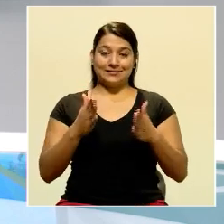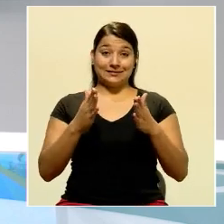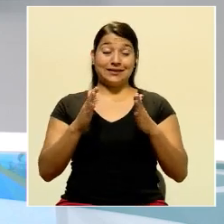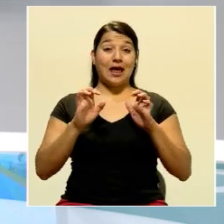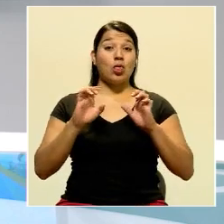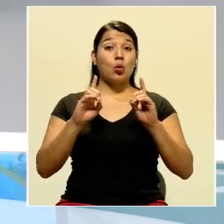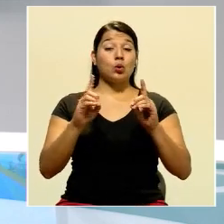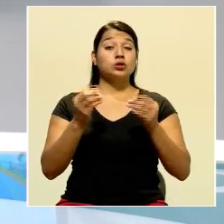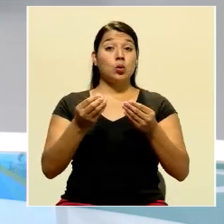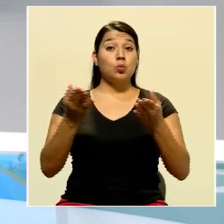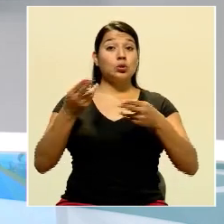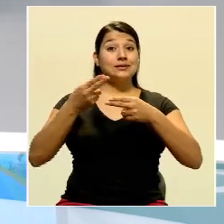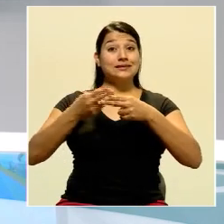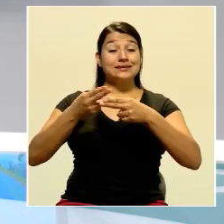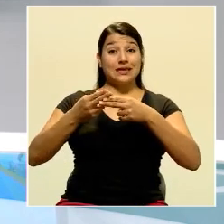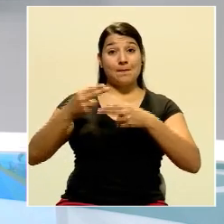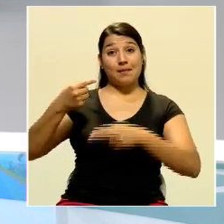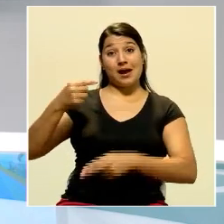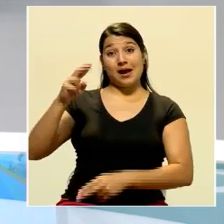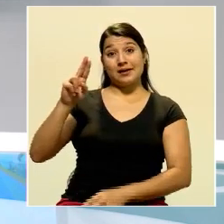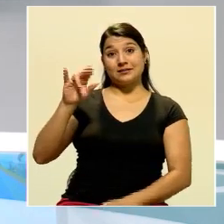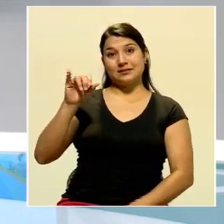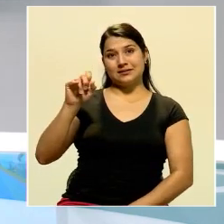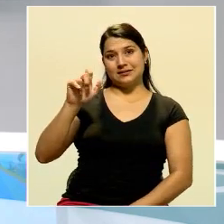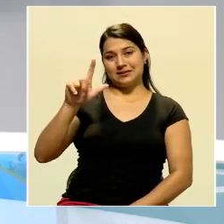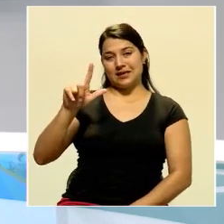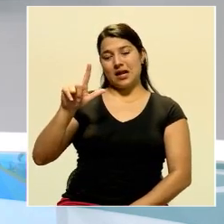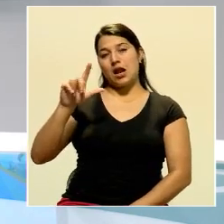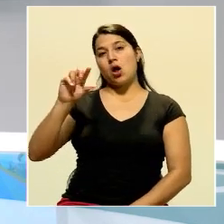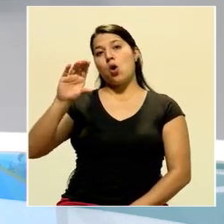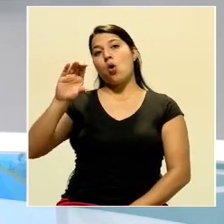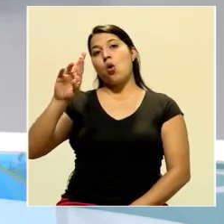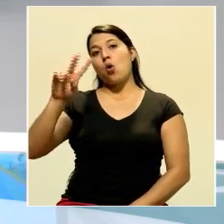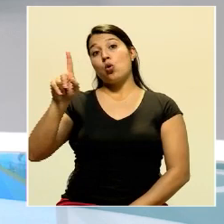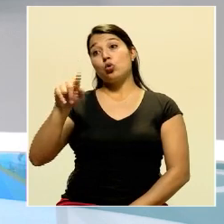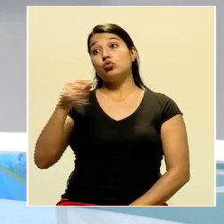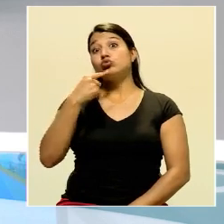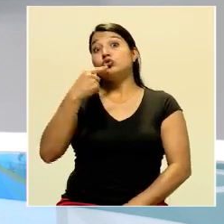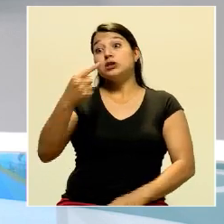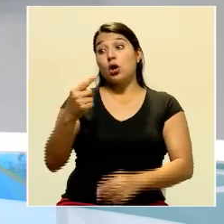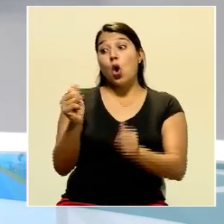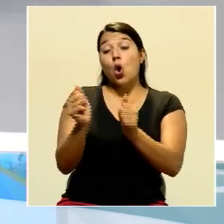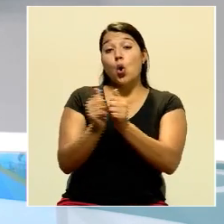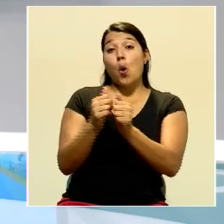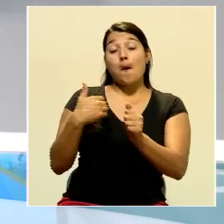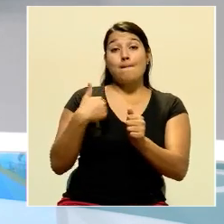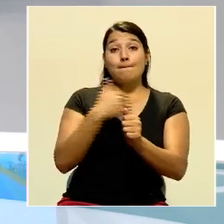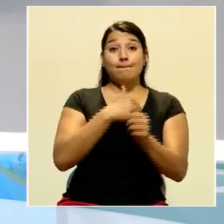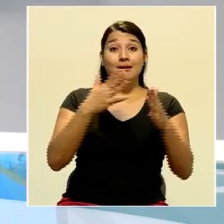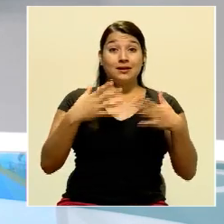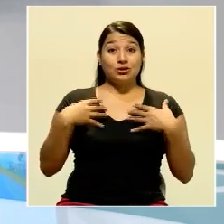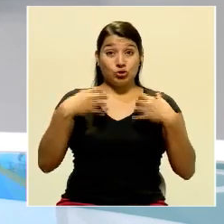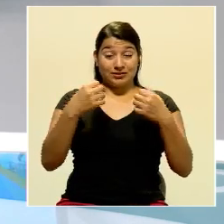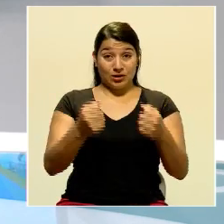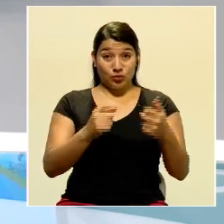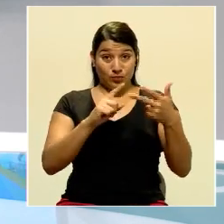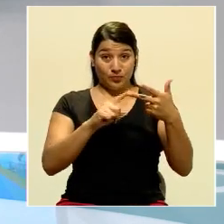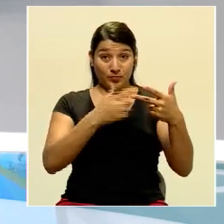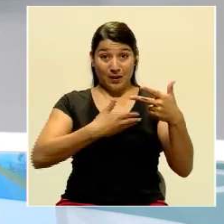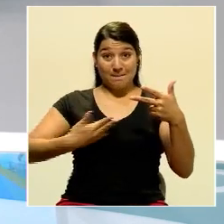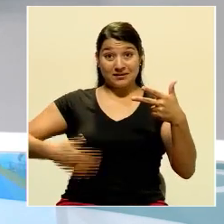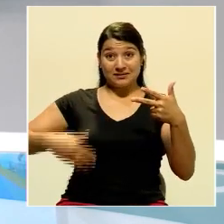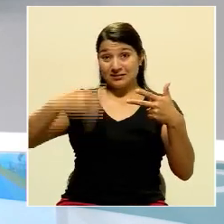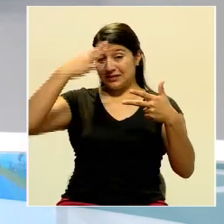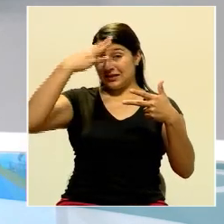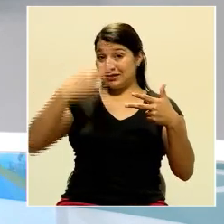Giselle Cruz, informó que junto con el ministro de Salud y el presidente de la República decidieron que